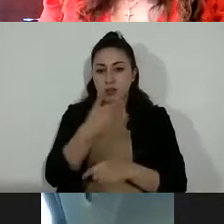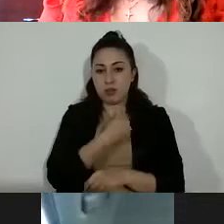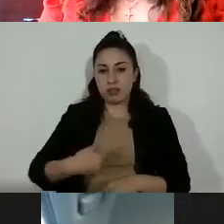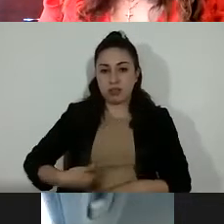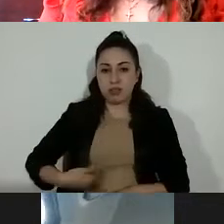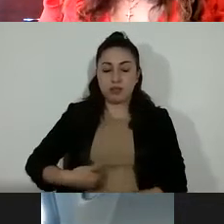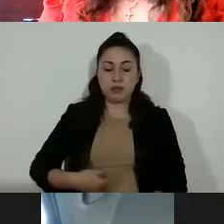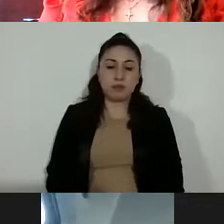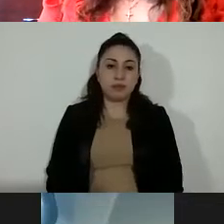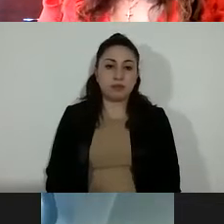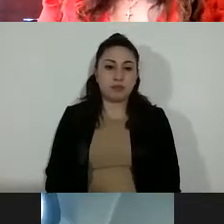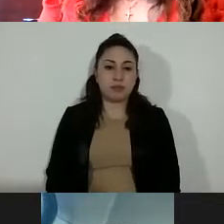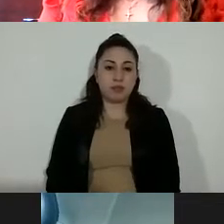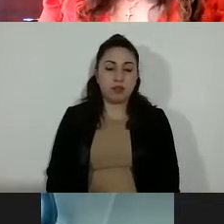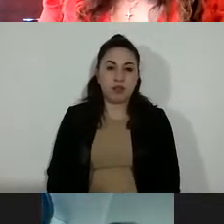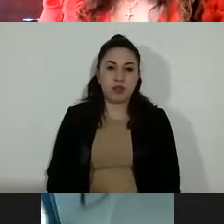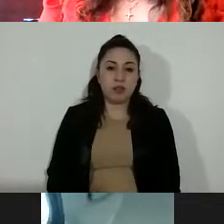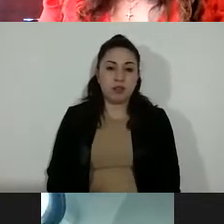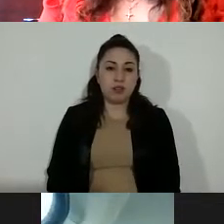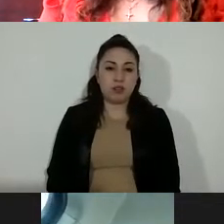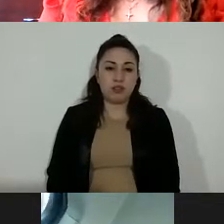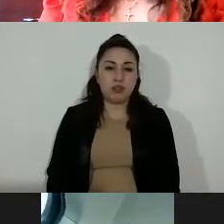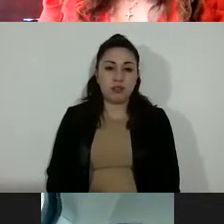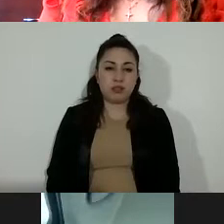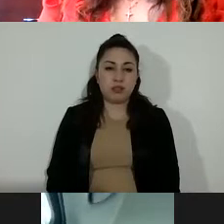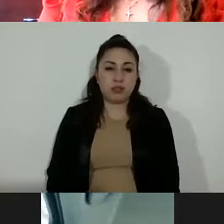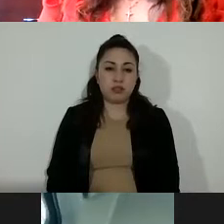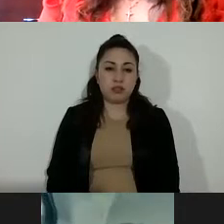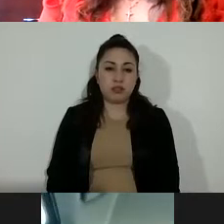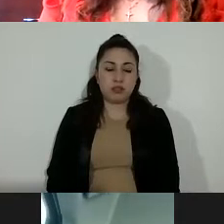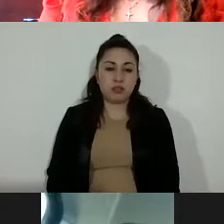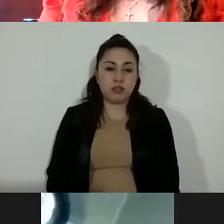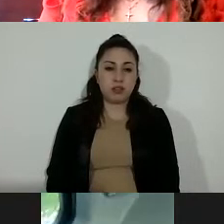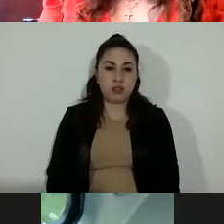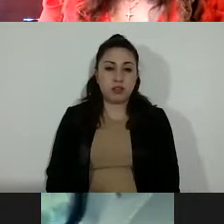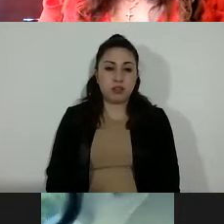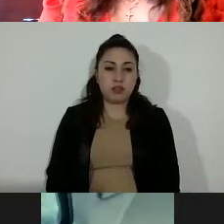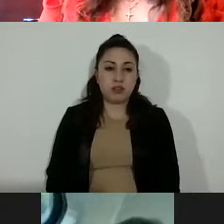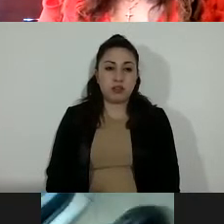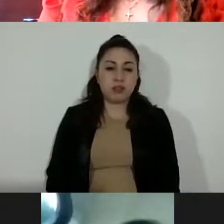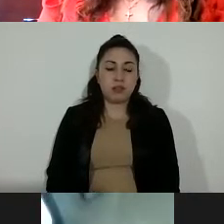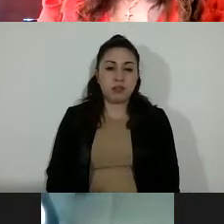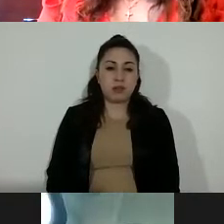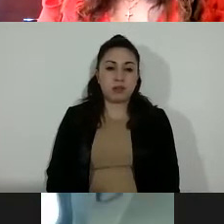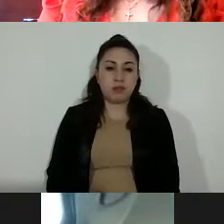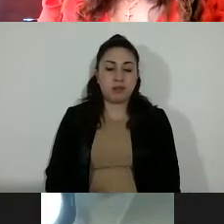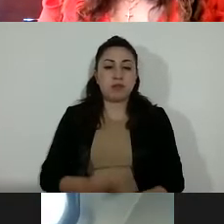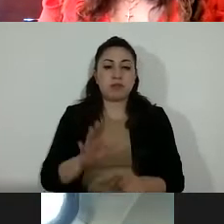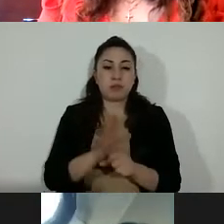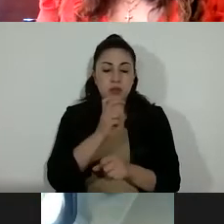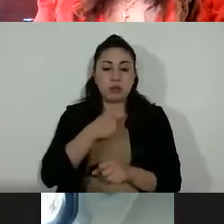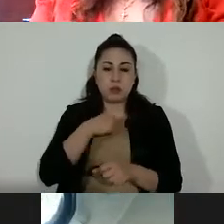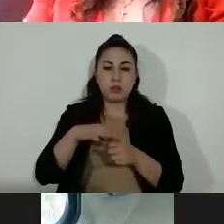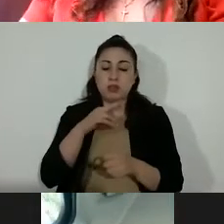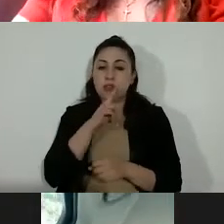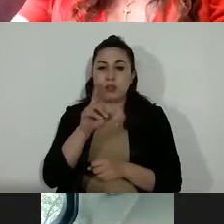comisión, independientemente de que en un principio, por supuesto, manteníamos la propuesta de la presentación en pleno, por lo que estaríamos en contra y se mantiene